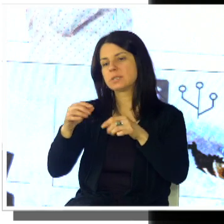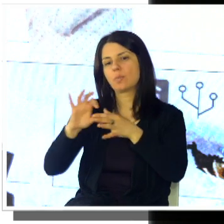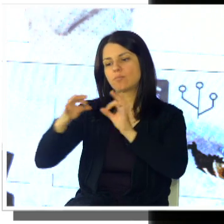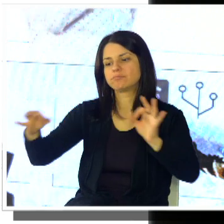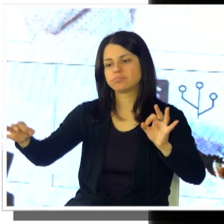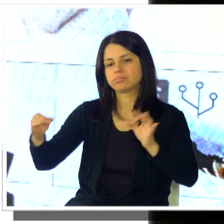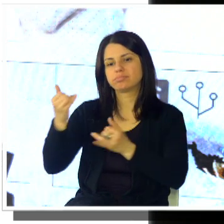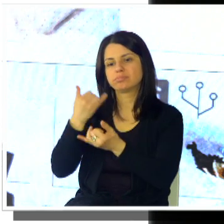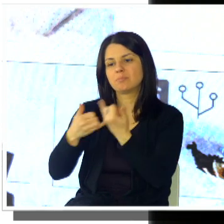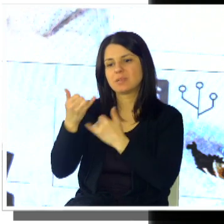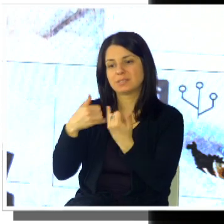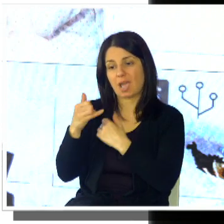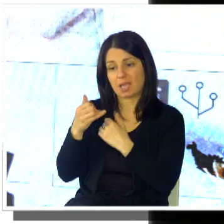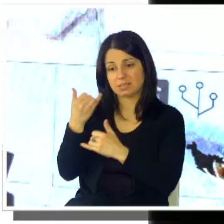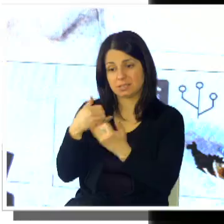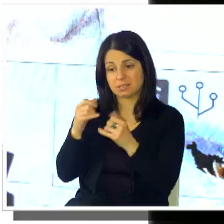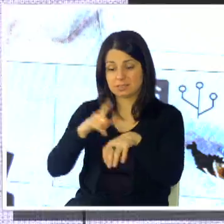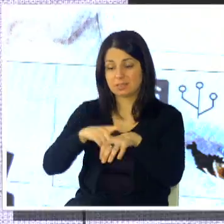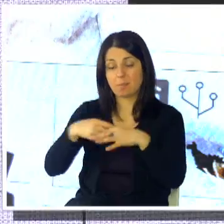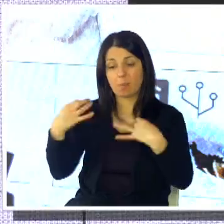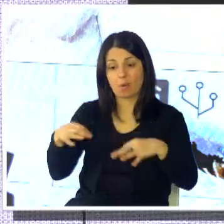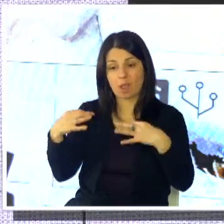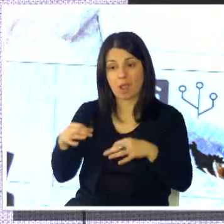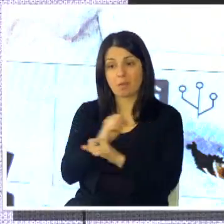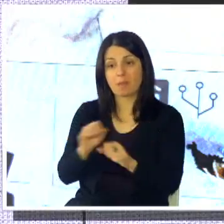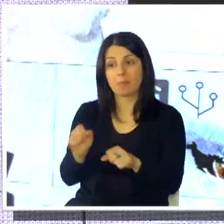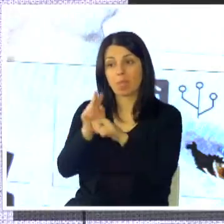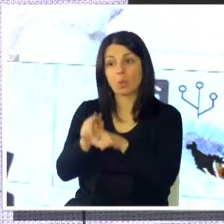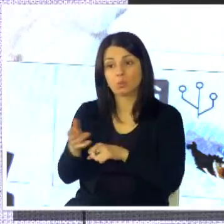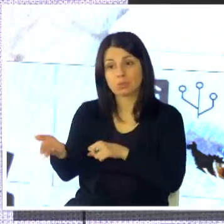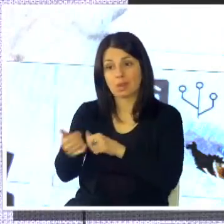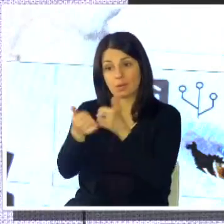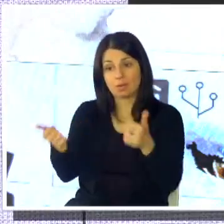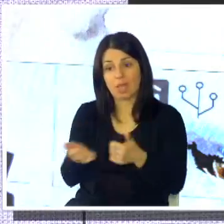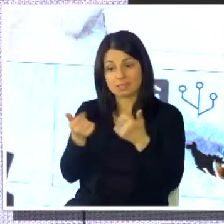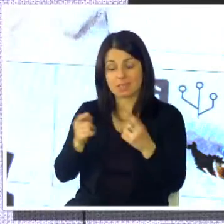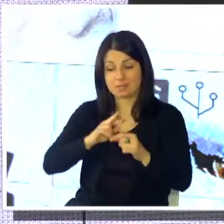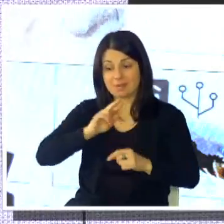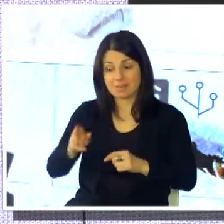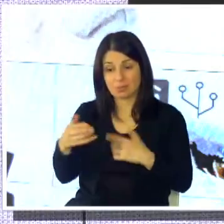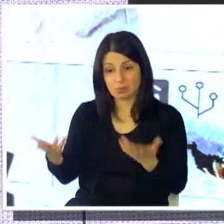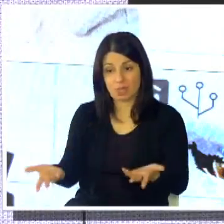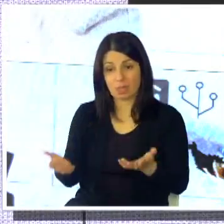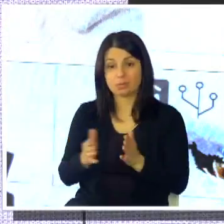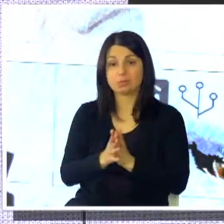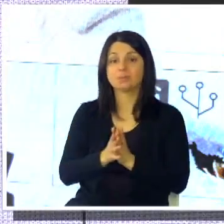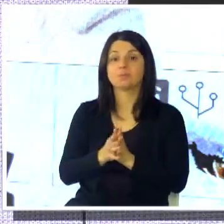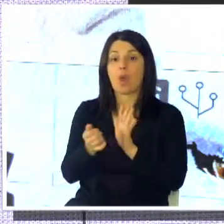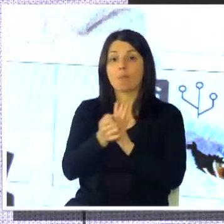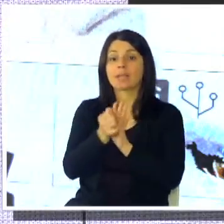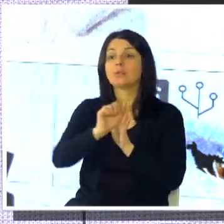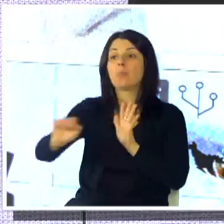están disponibles en tiempo real para poder utilizarlos y tomar acciones, o que las aplicaciones puedan consultarlos y utilizarlos.